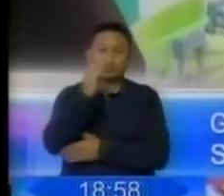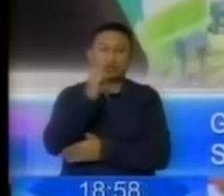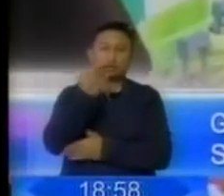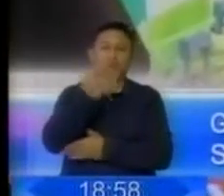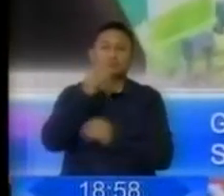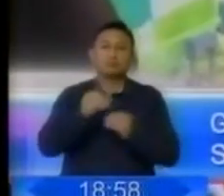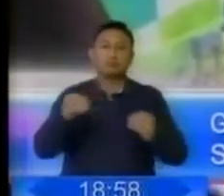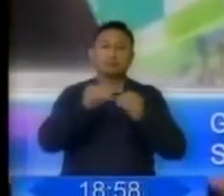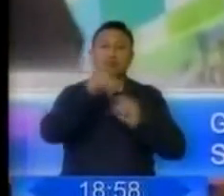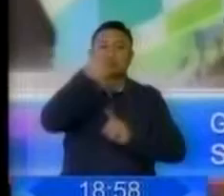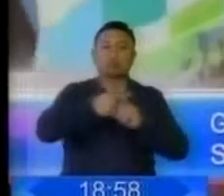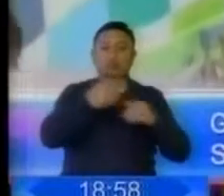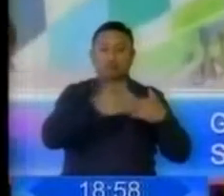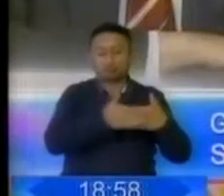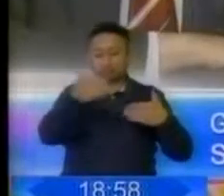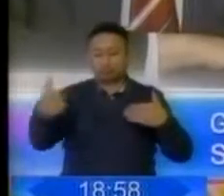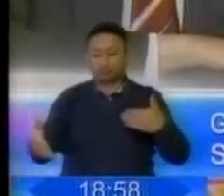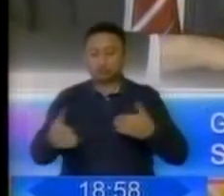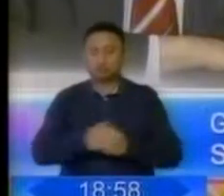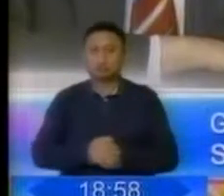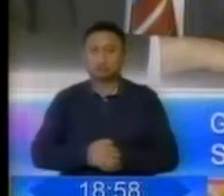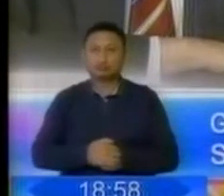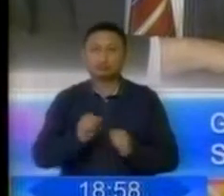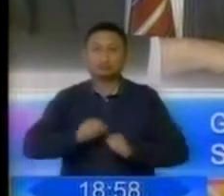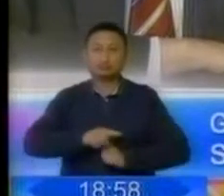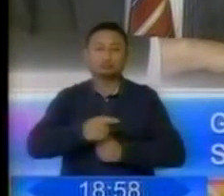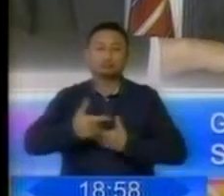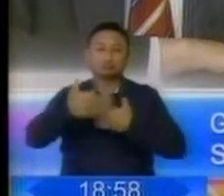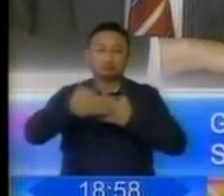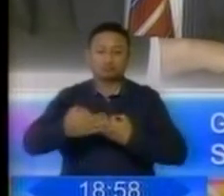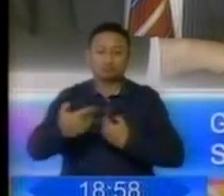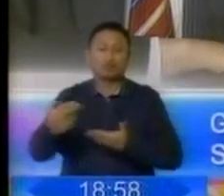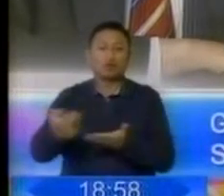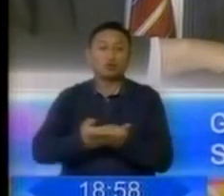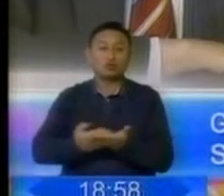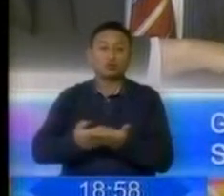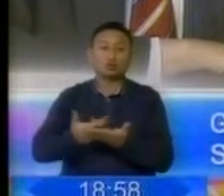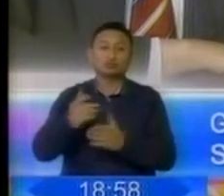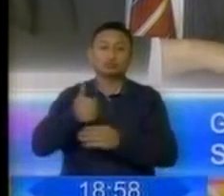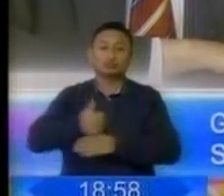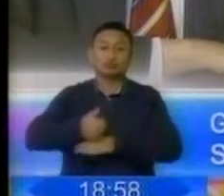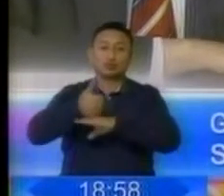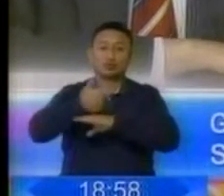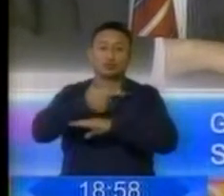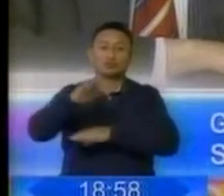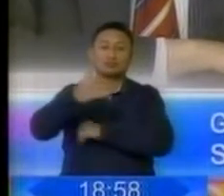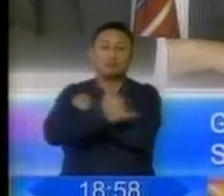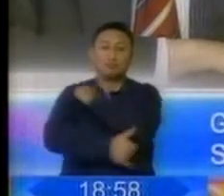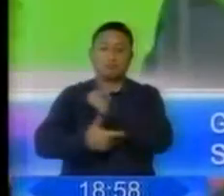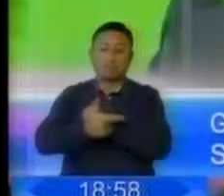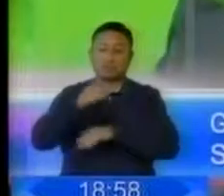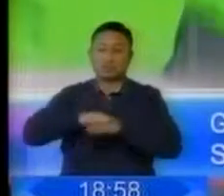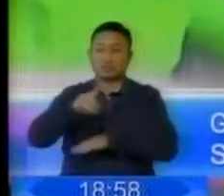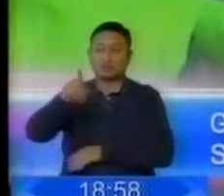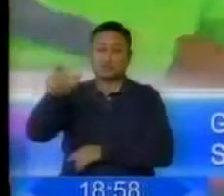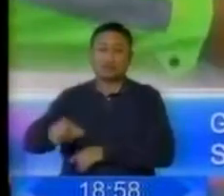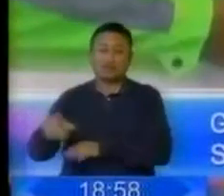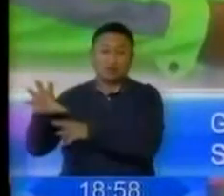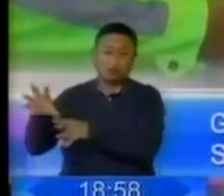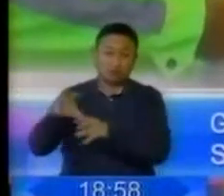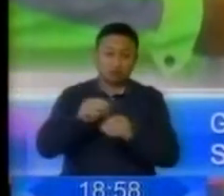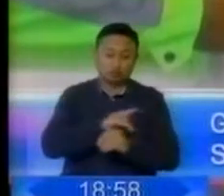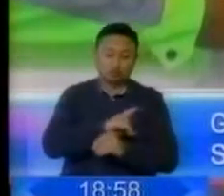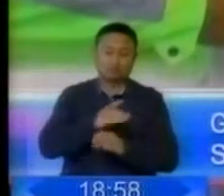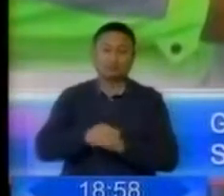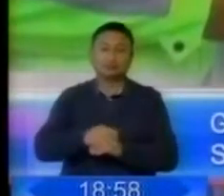la situación de los migrantes venezolanos. Además, se confirma que la reunión de los cancilleres de los países que han sido afectados por esta migración se